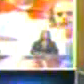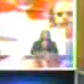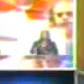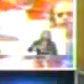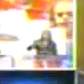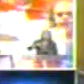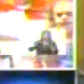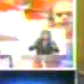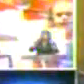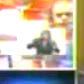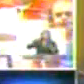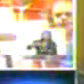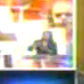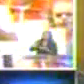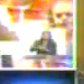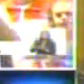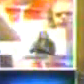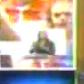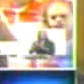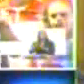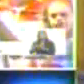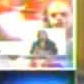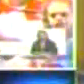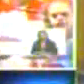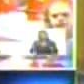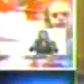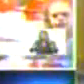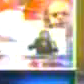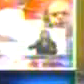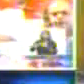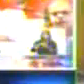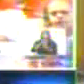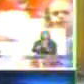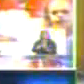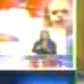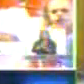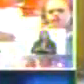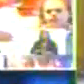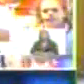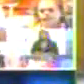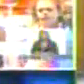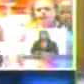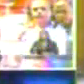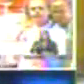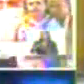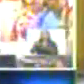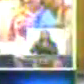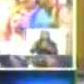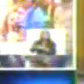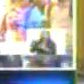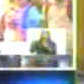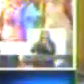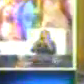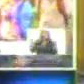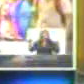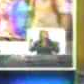del himno, sí dejé de hacer una repetición de estrofa, porque al llegar al estadio donde canté el himno, me